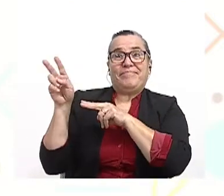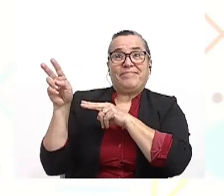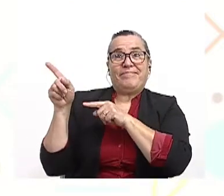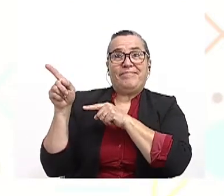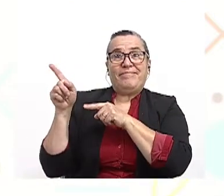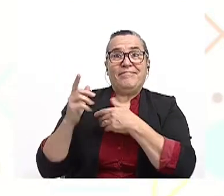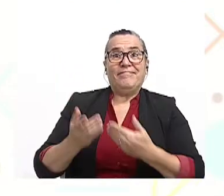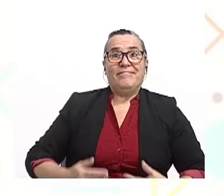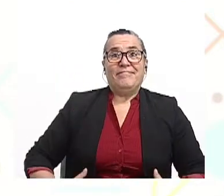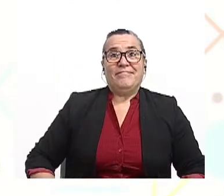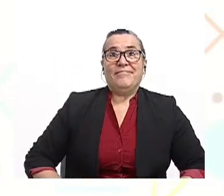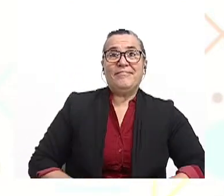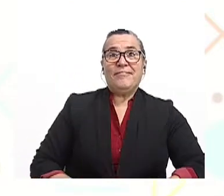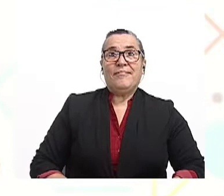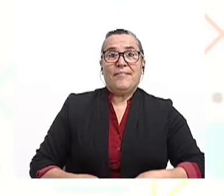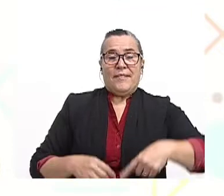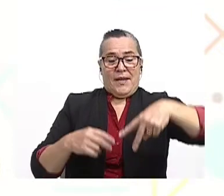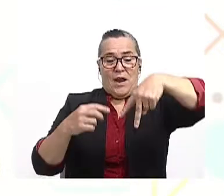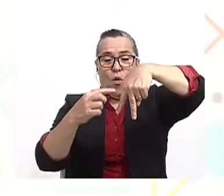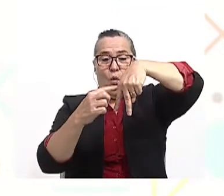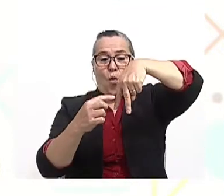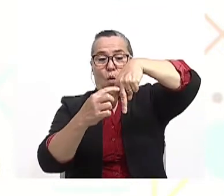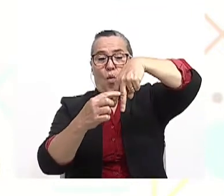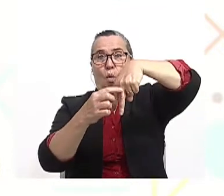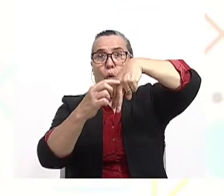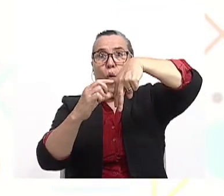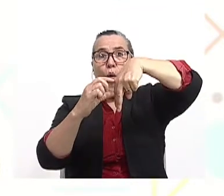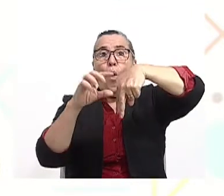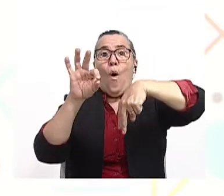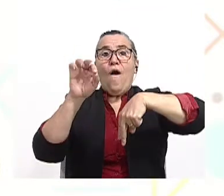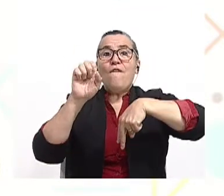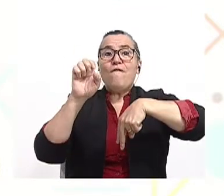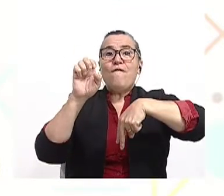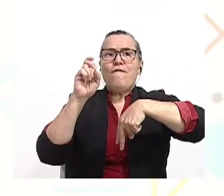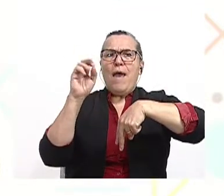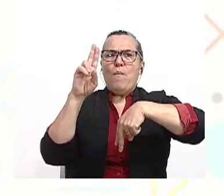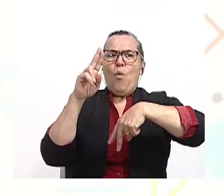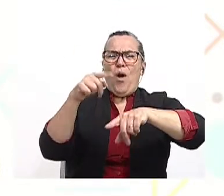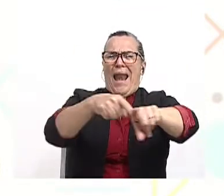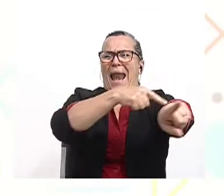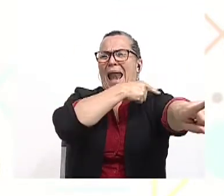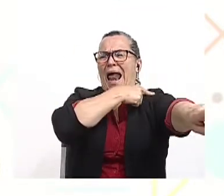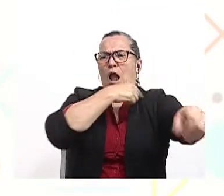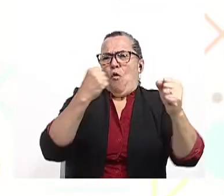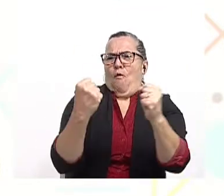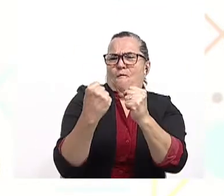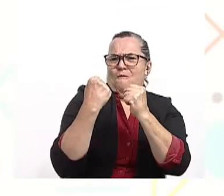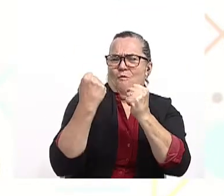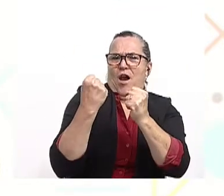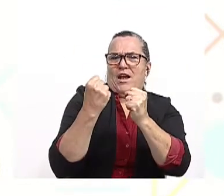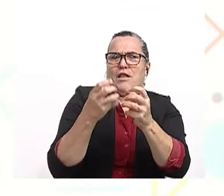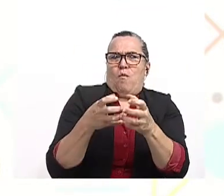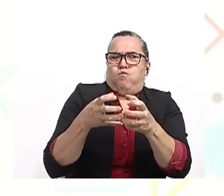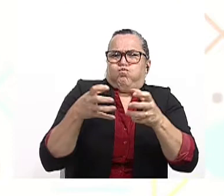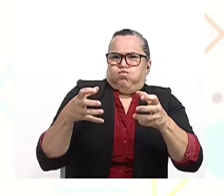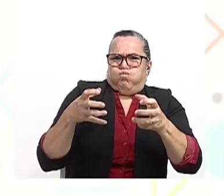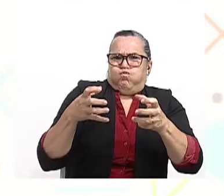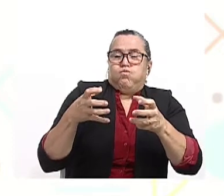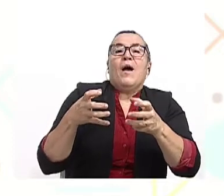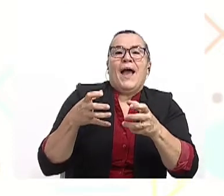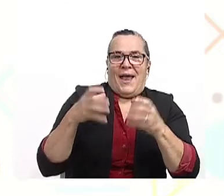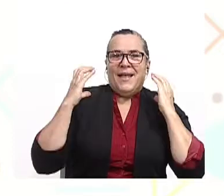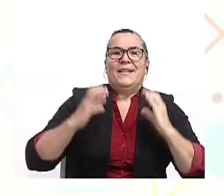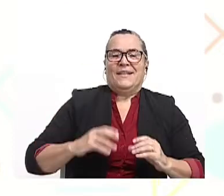imagen el fémur. El fémur es el hueso más largo y fuerte y voluminoso del cuerpo humano. ¿Qué